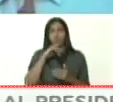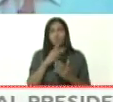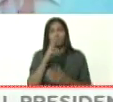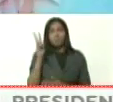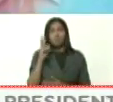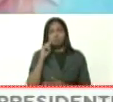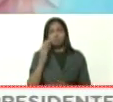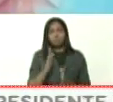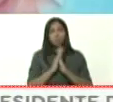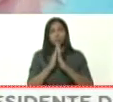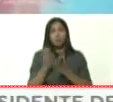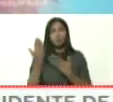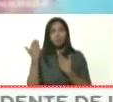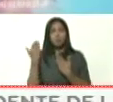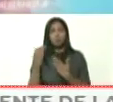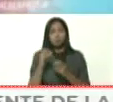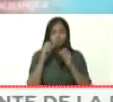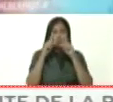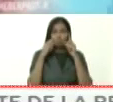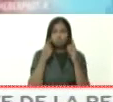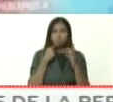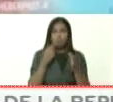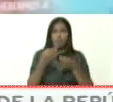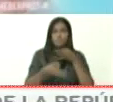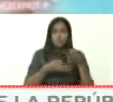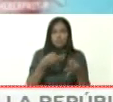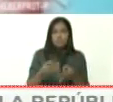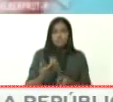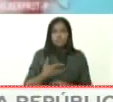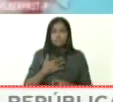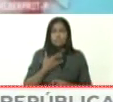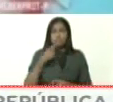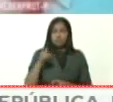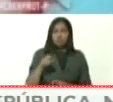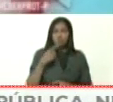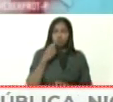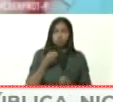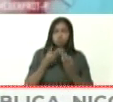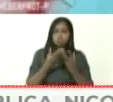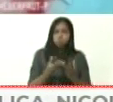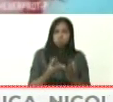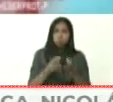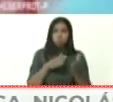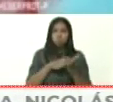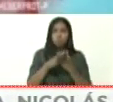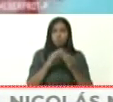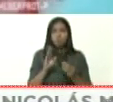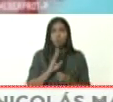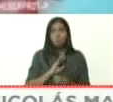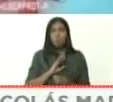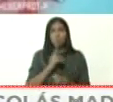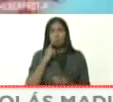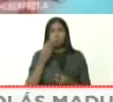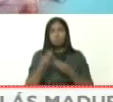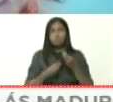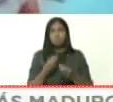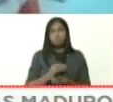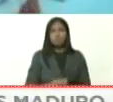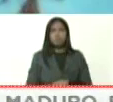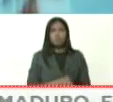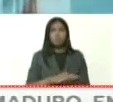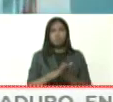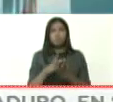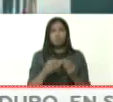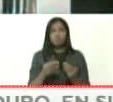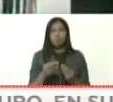Por favor, Niurka, danos tu impresión, ¿qué sentiste? ¿Qué puedes expresar sobre tu documental? Bueno, ante todo, agradecer